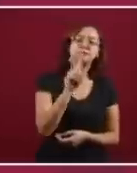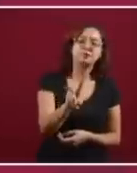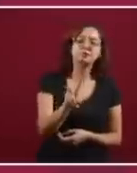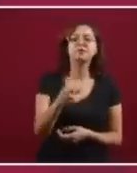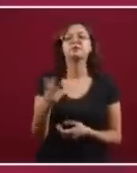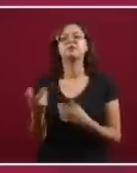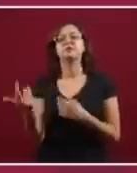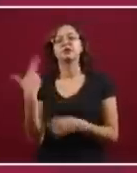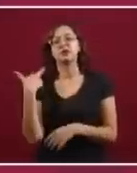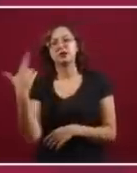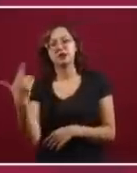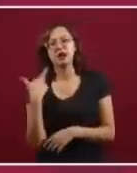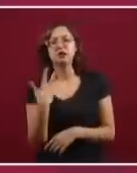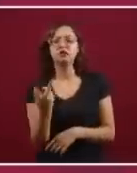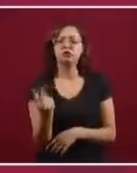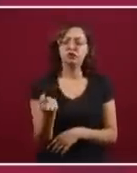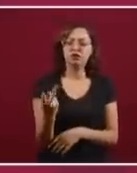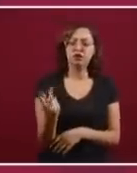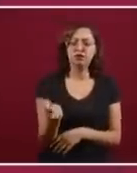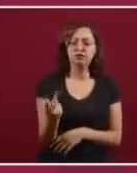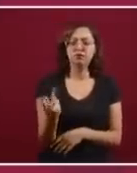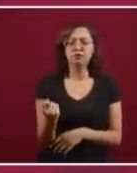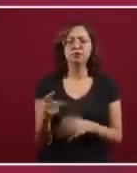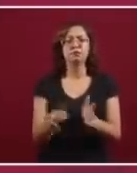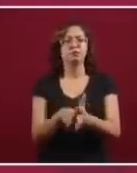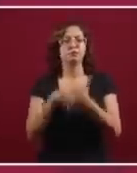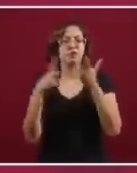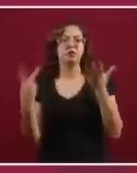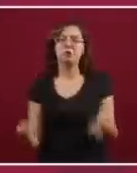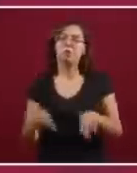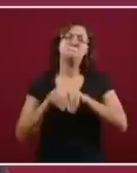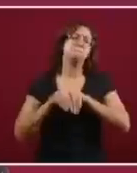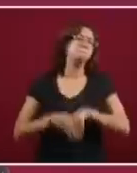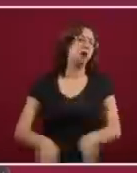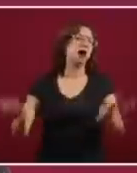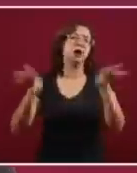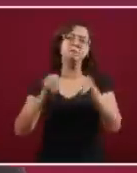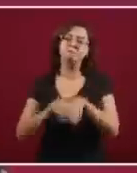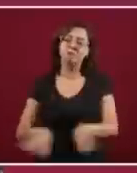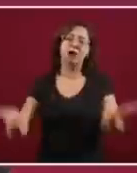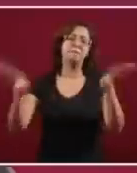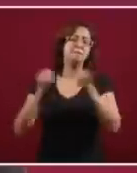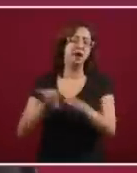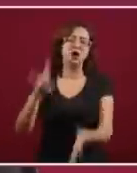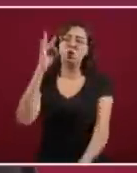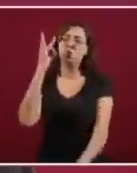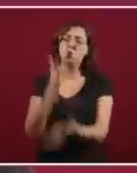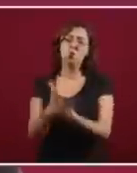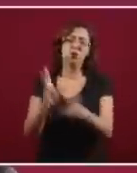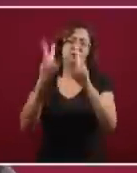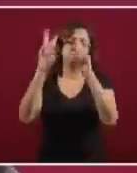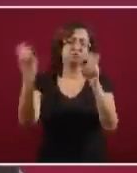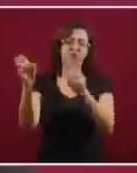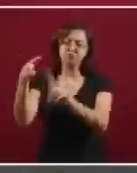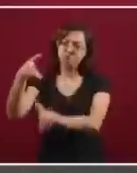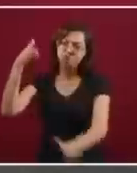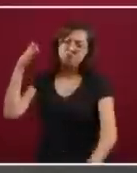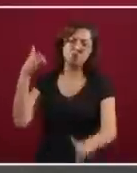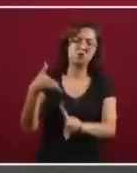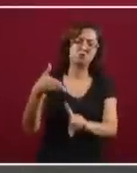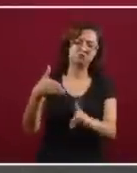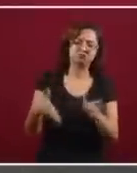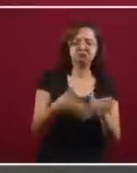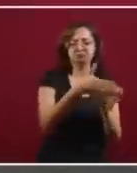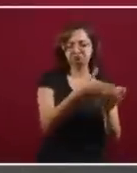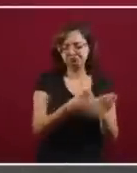en radio en televisión en los periódicos solo eso durante